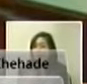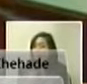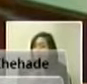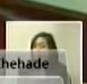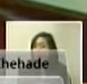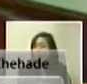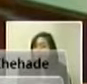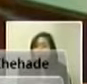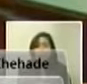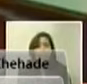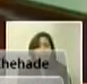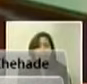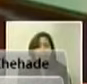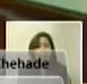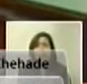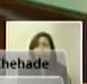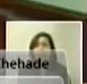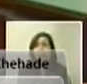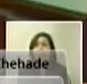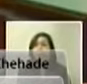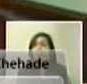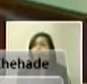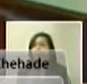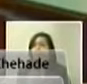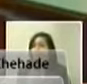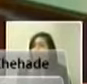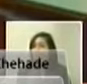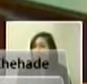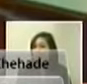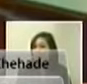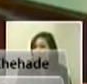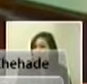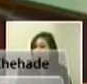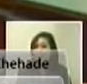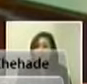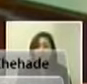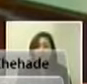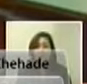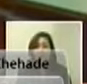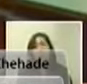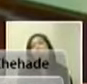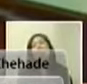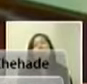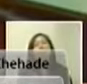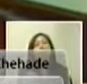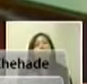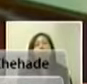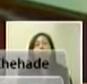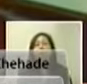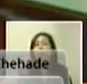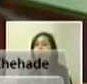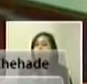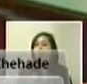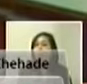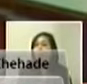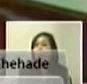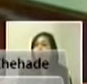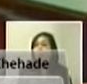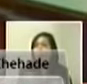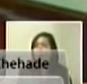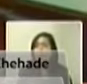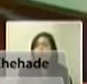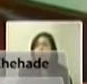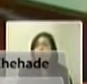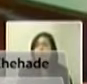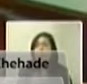más sensato hubiera sido, si hubieron tres delitos, los tres delitos se archivaron, a mayor abundamiento, el cuarto delito, que es el que estamos en este